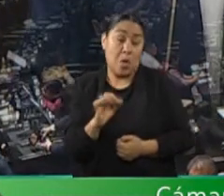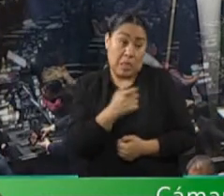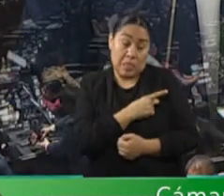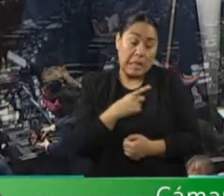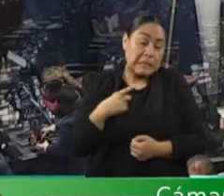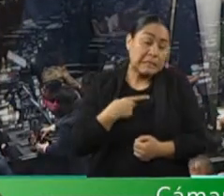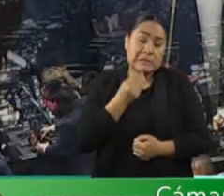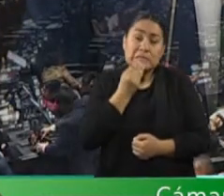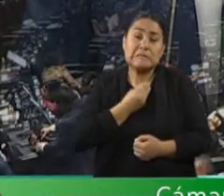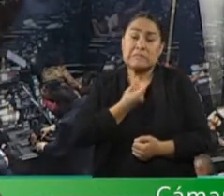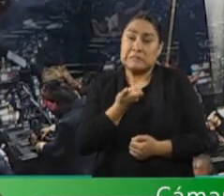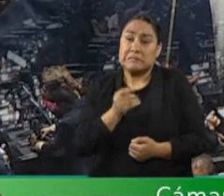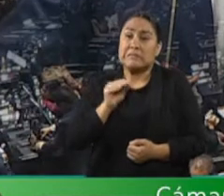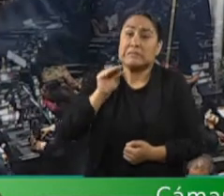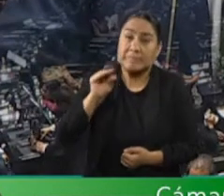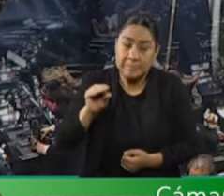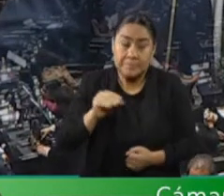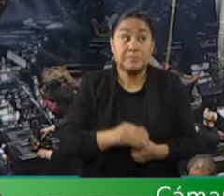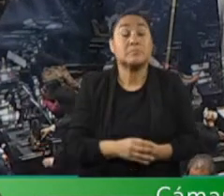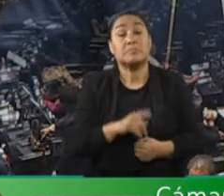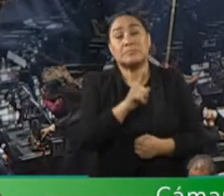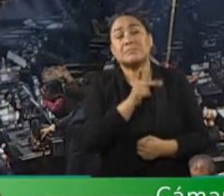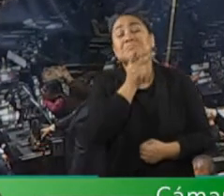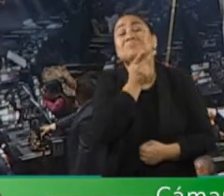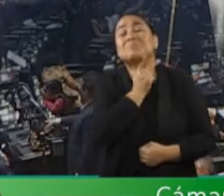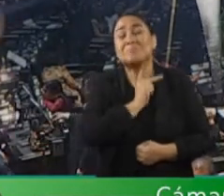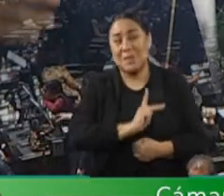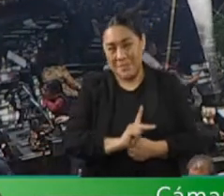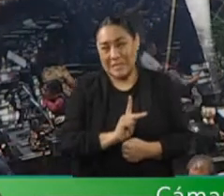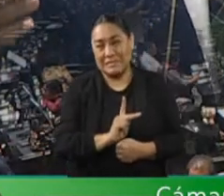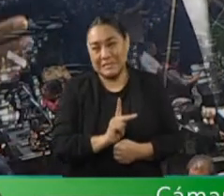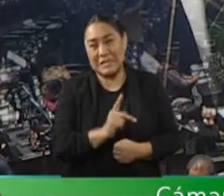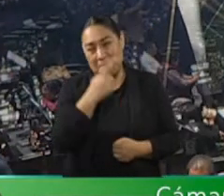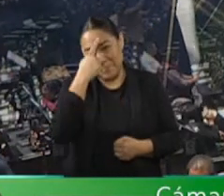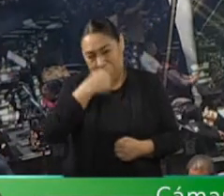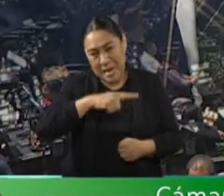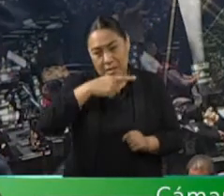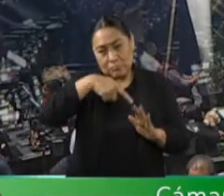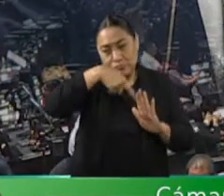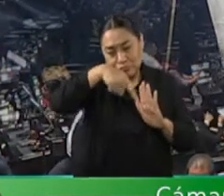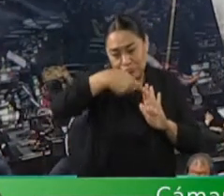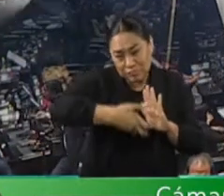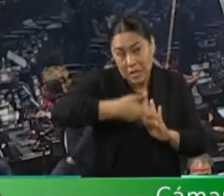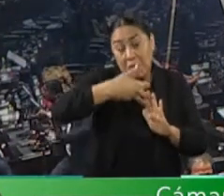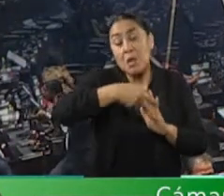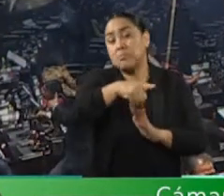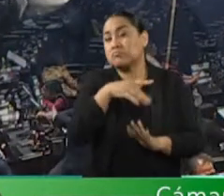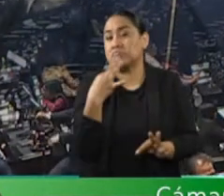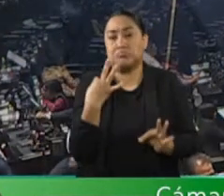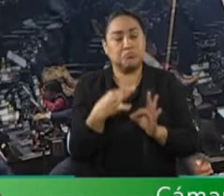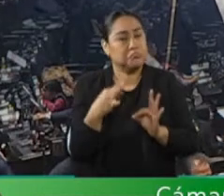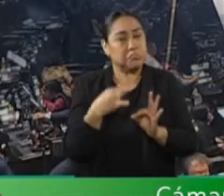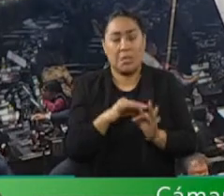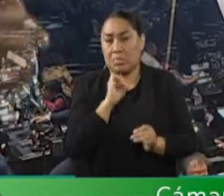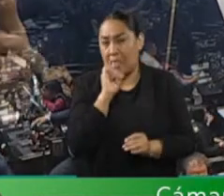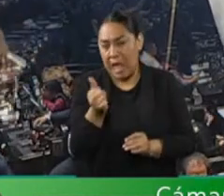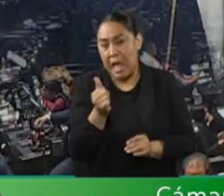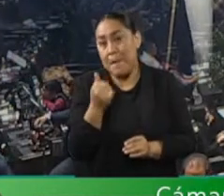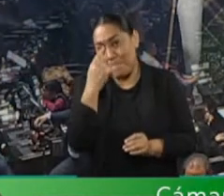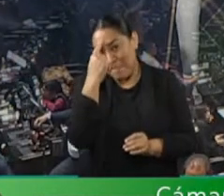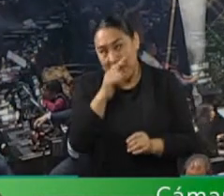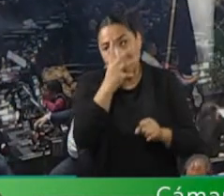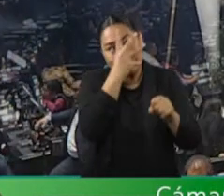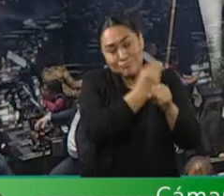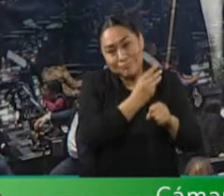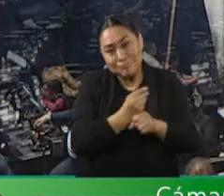deuda en especial Pemex exploración y producción incumplido el contrato de mantenimiento a